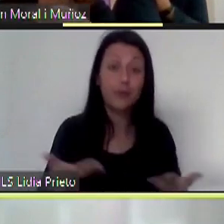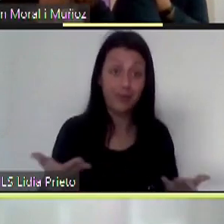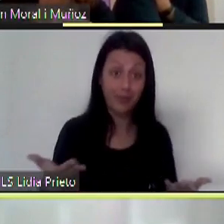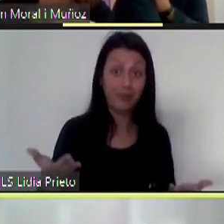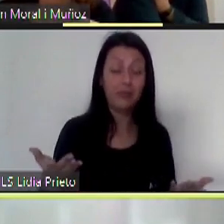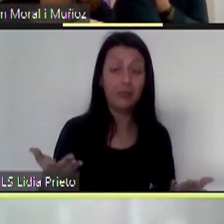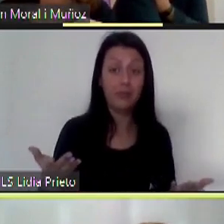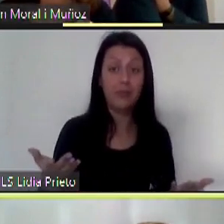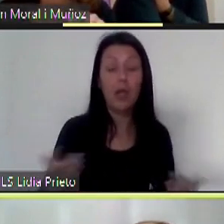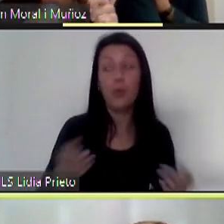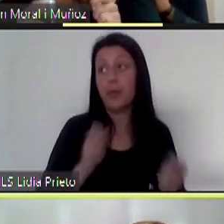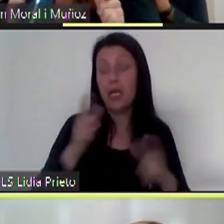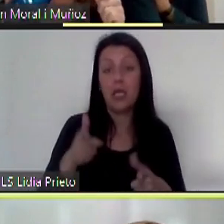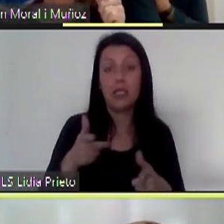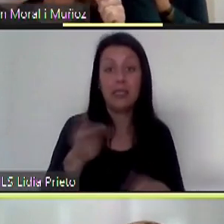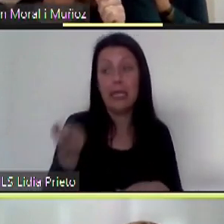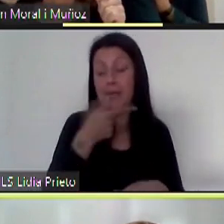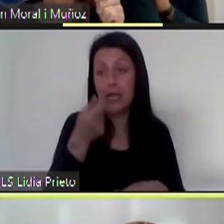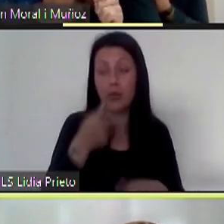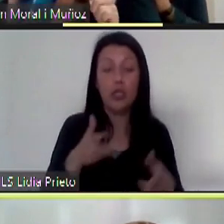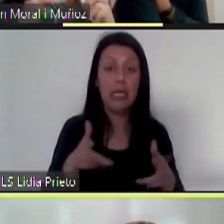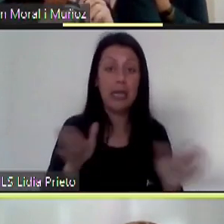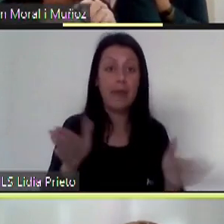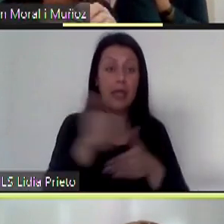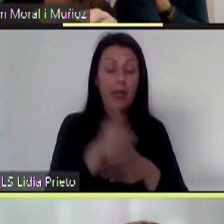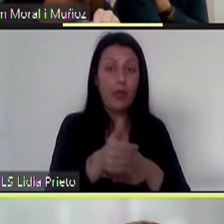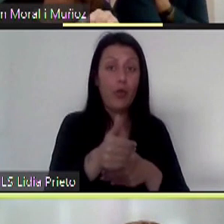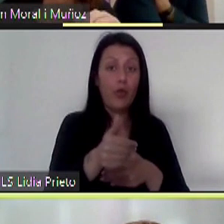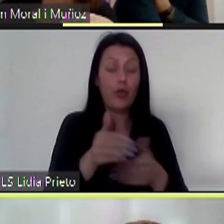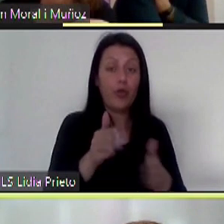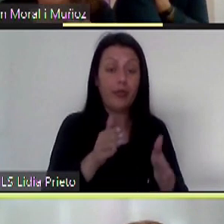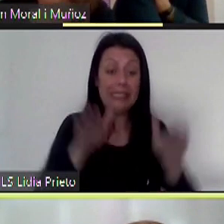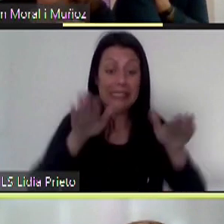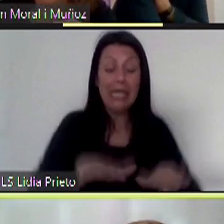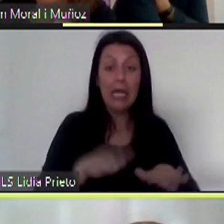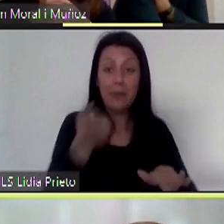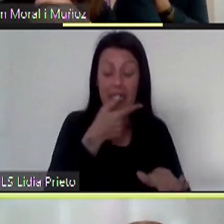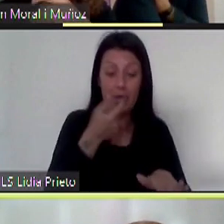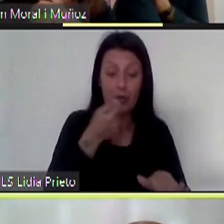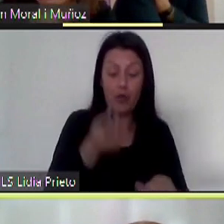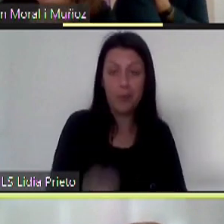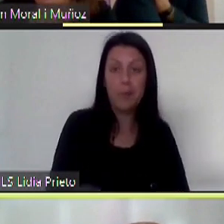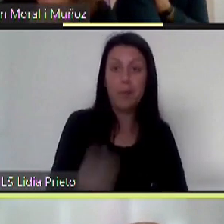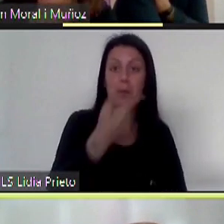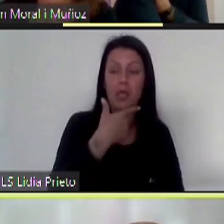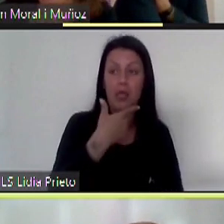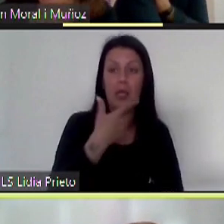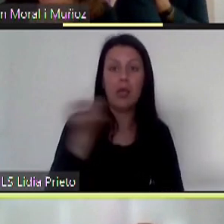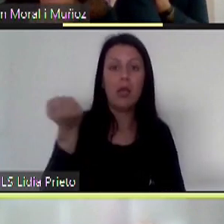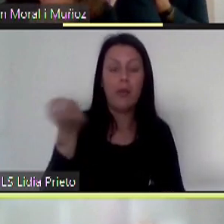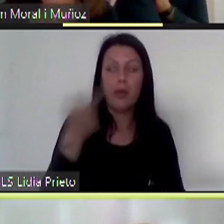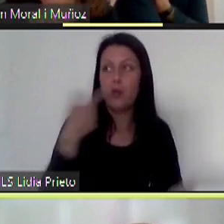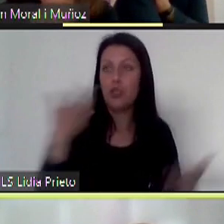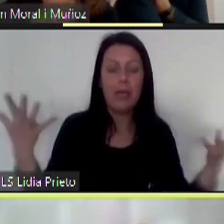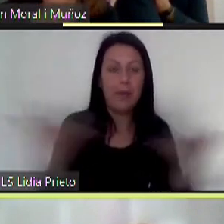y a lo mejor está en la habitación, hay un retardo a la hora de actuar. Quiero decir, en el caso de una emergencia, de que suenen